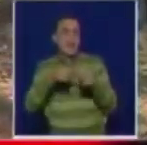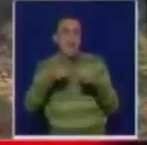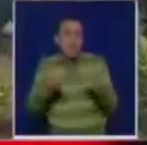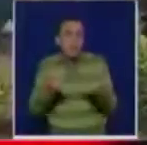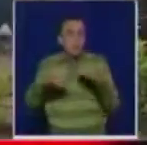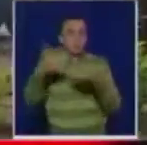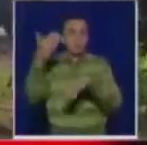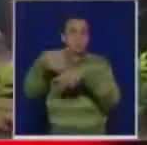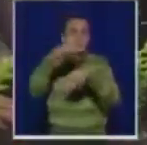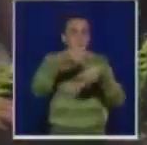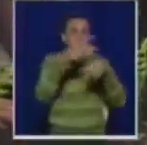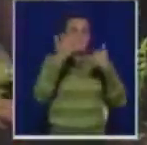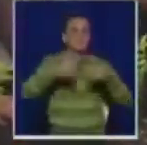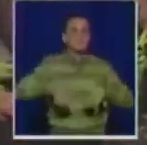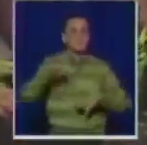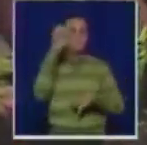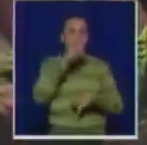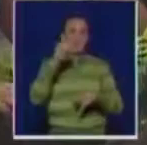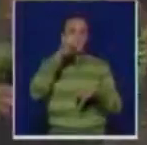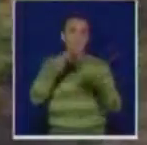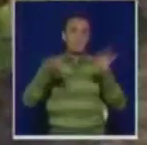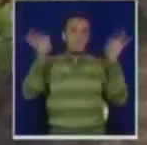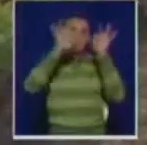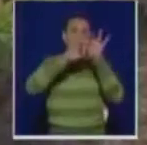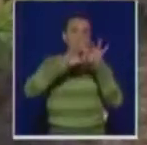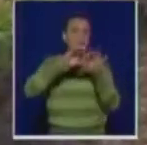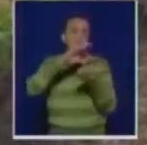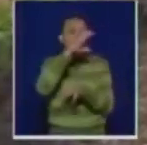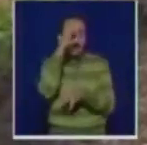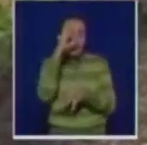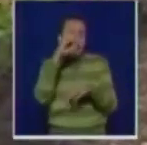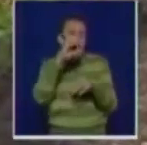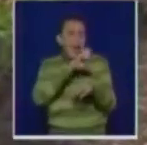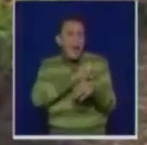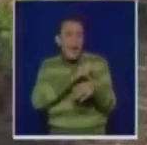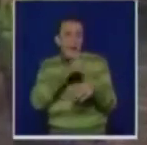la idea es extenderlo a todos los barrios de la ciudad.